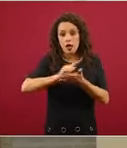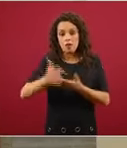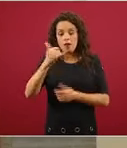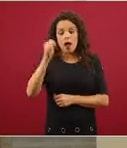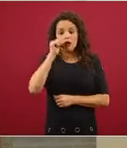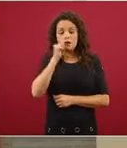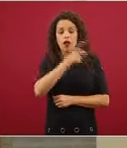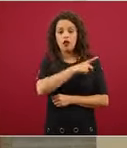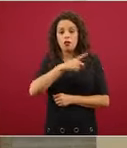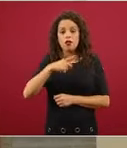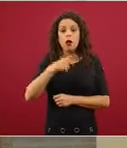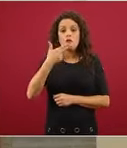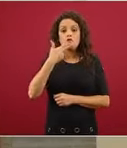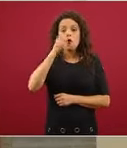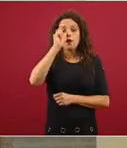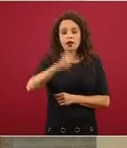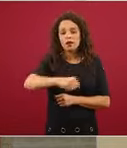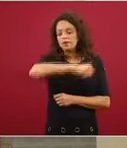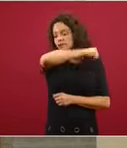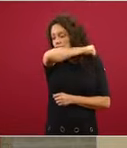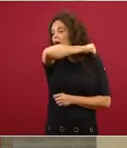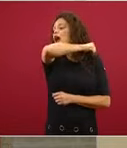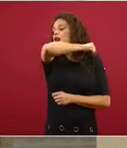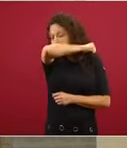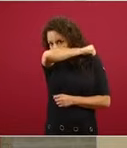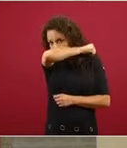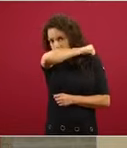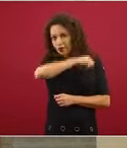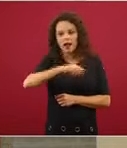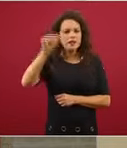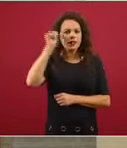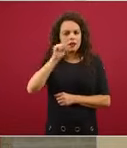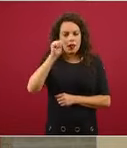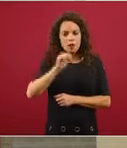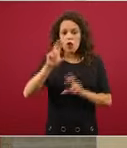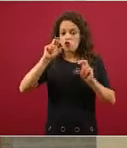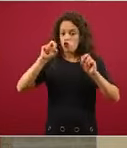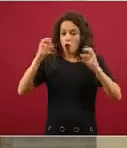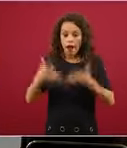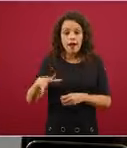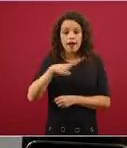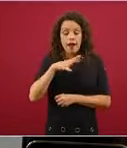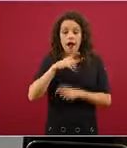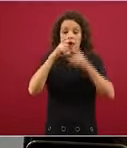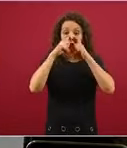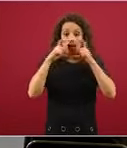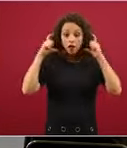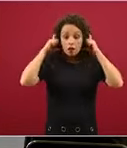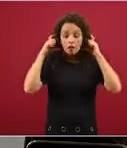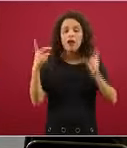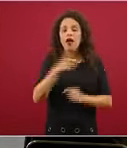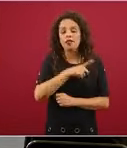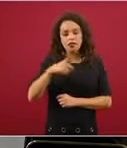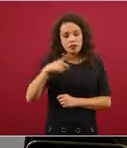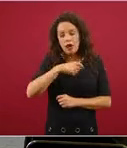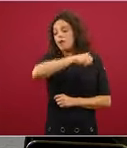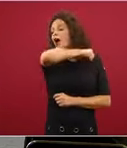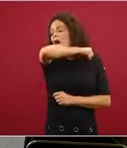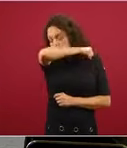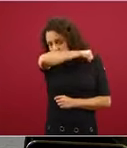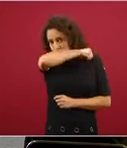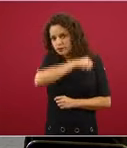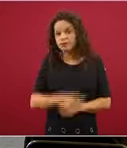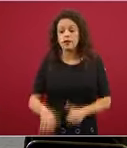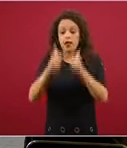hay que utilizar la etiqueta respiratoria, aunque utilicemos bien el cubrebocas. Quédate en casa, hay que